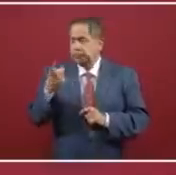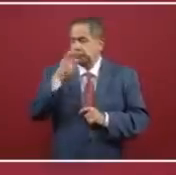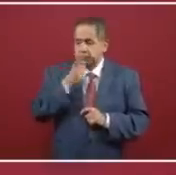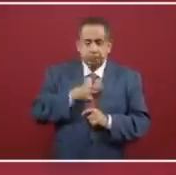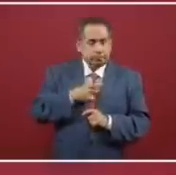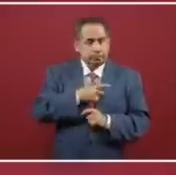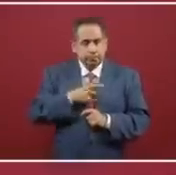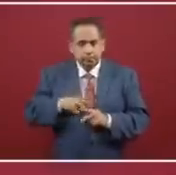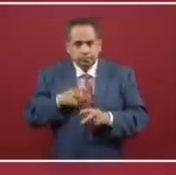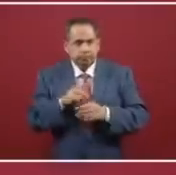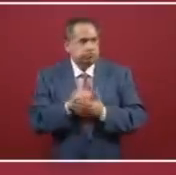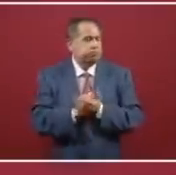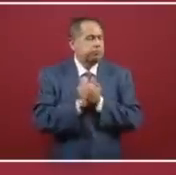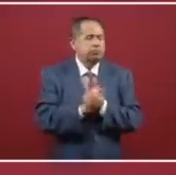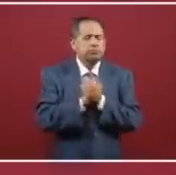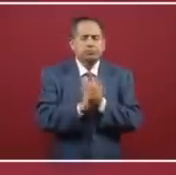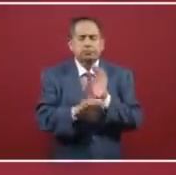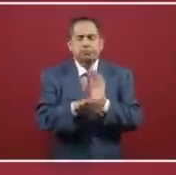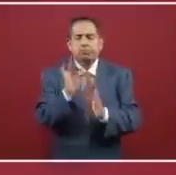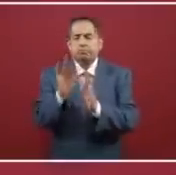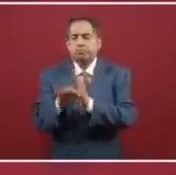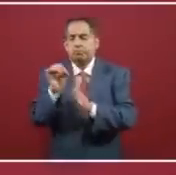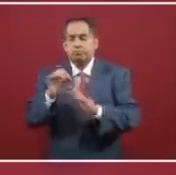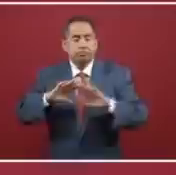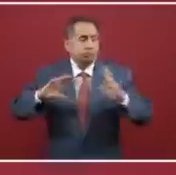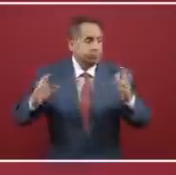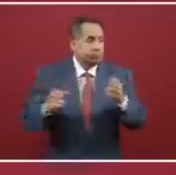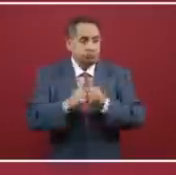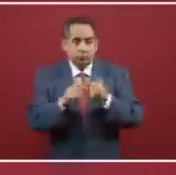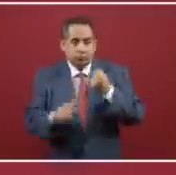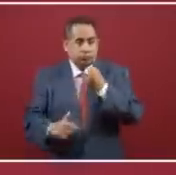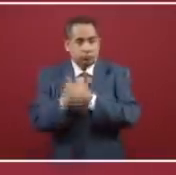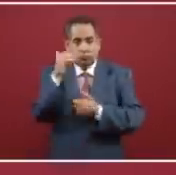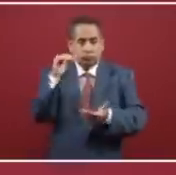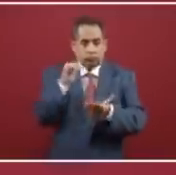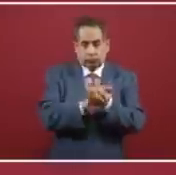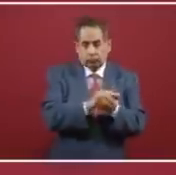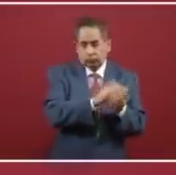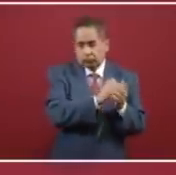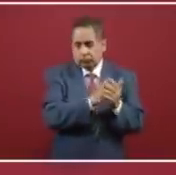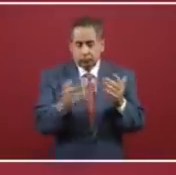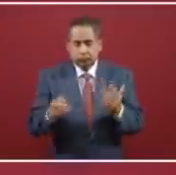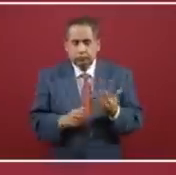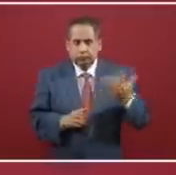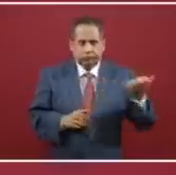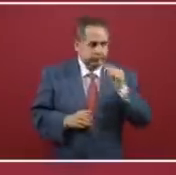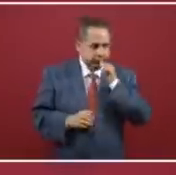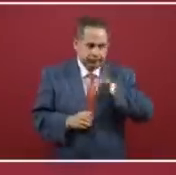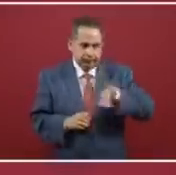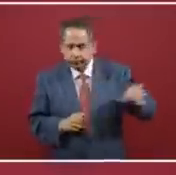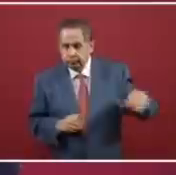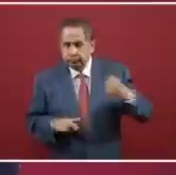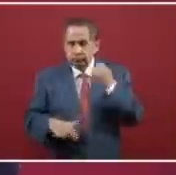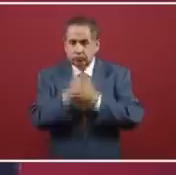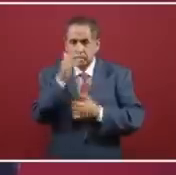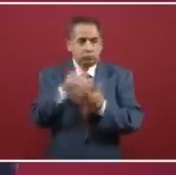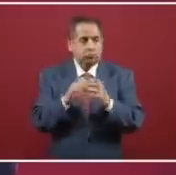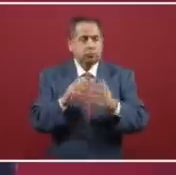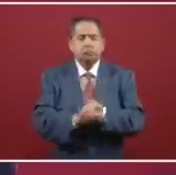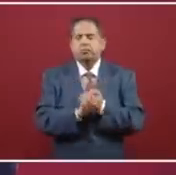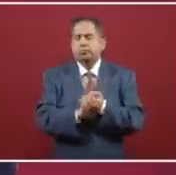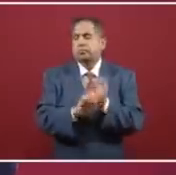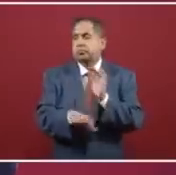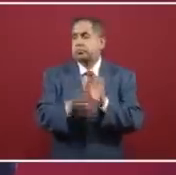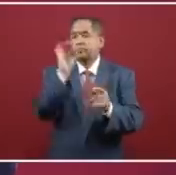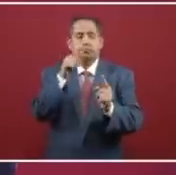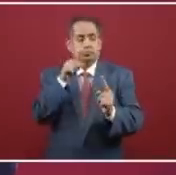quisiéramos un sorteo entre las 12 mil que están en operación porque hay 500 que no están operando y entre ellas